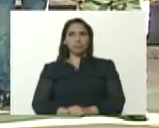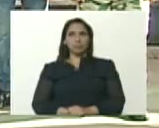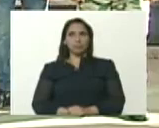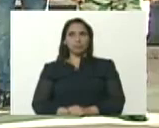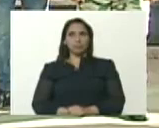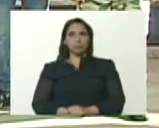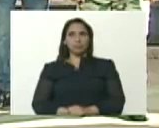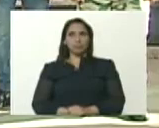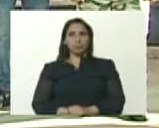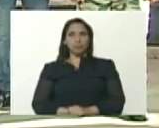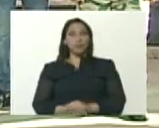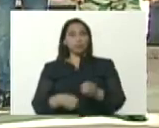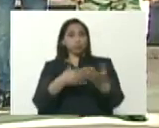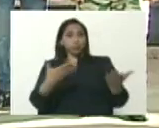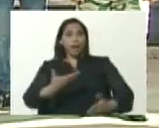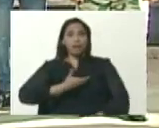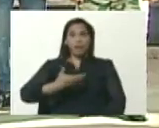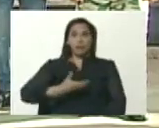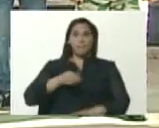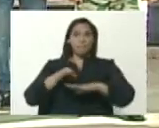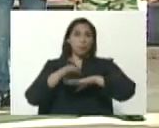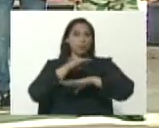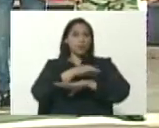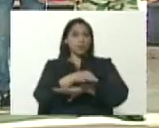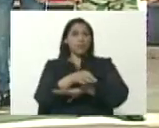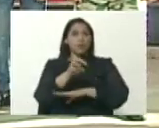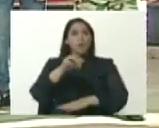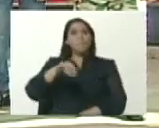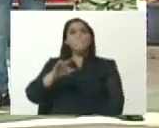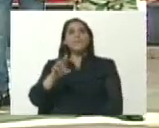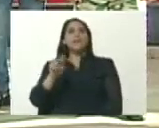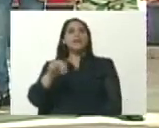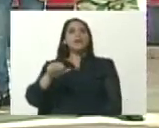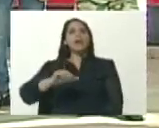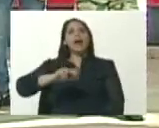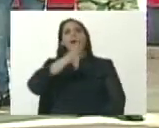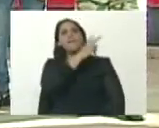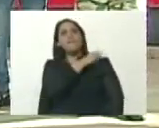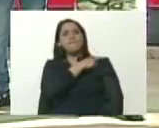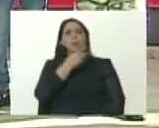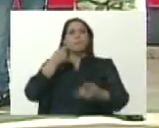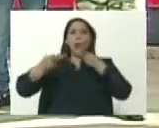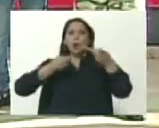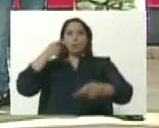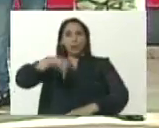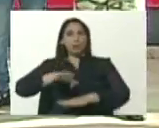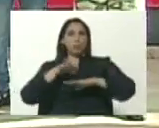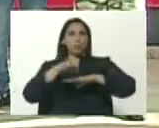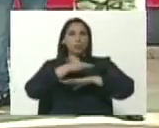Acompaña la alcaldesa del municipio, Mirna Víez, jefa política de este municipio.